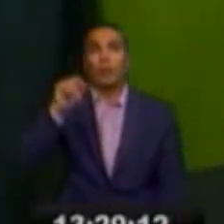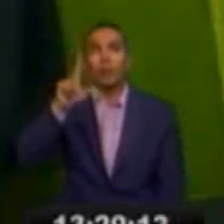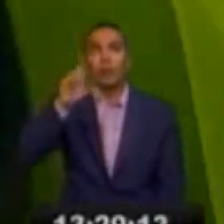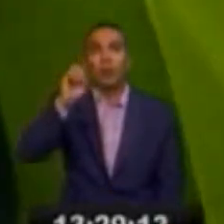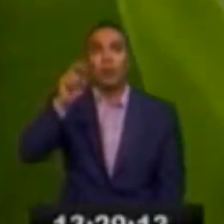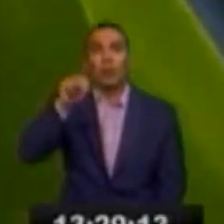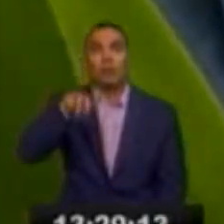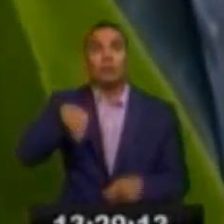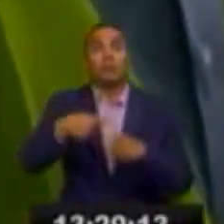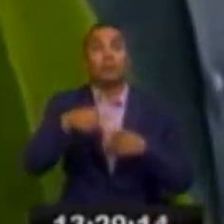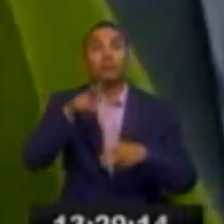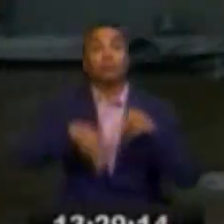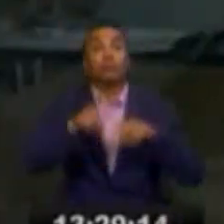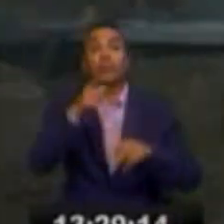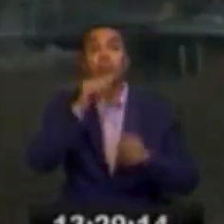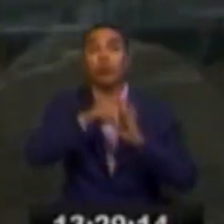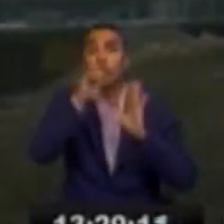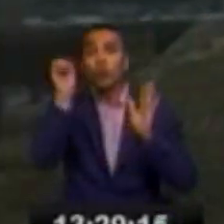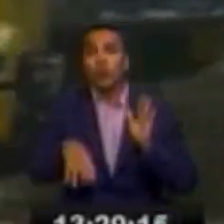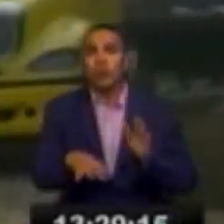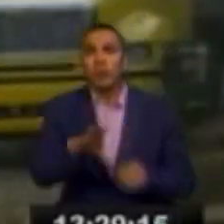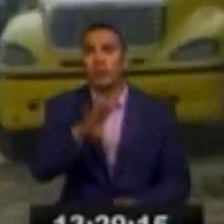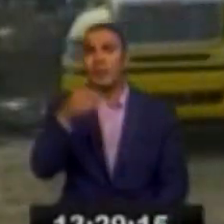se ejecuta con la donación de más de